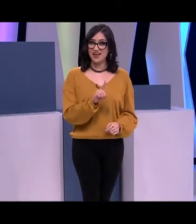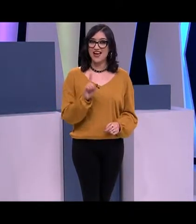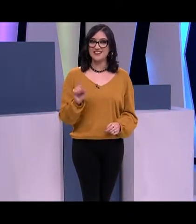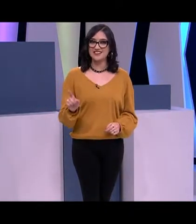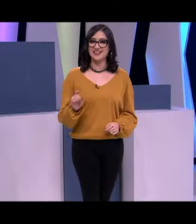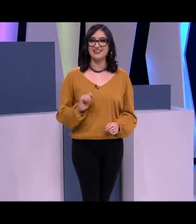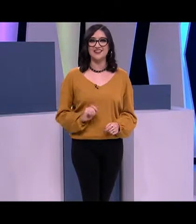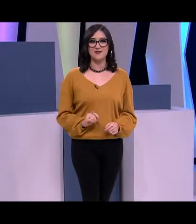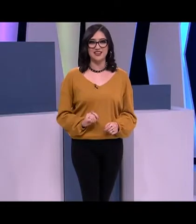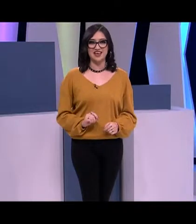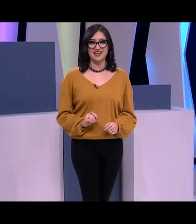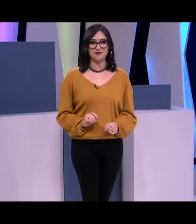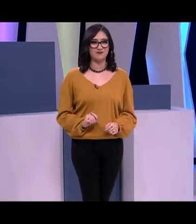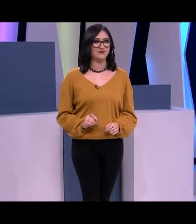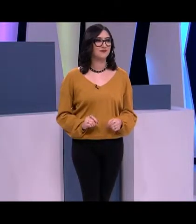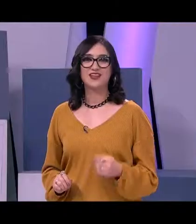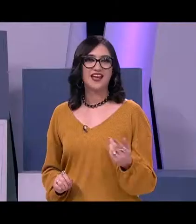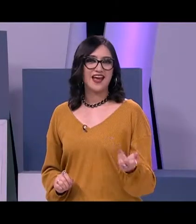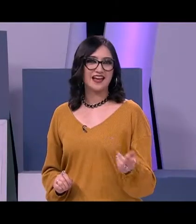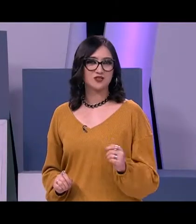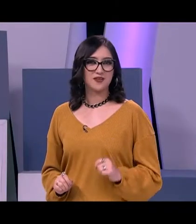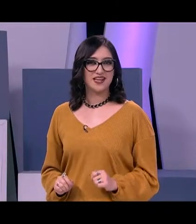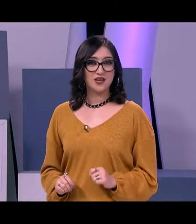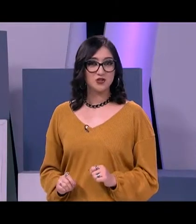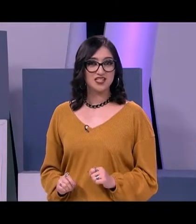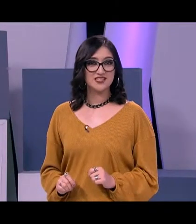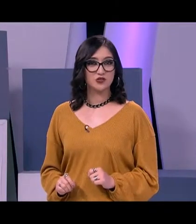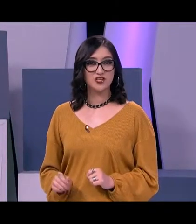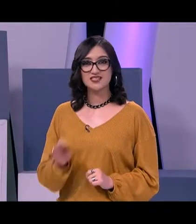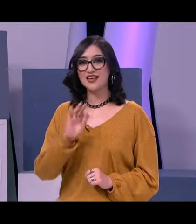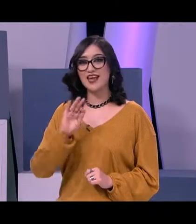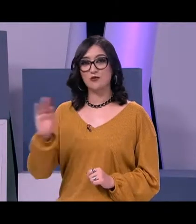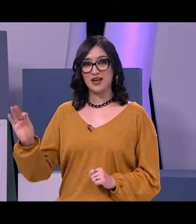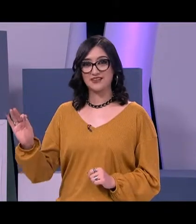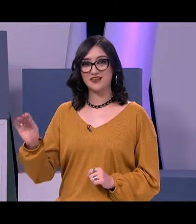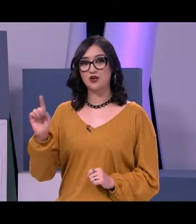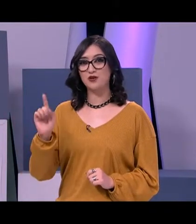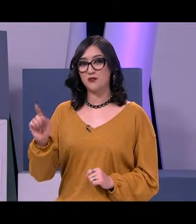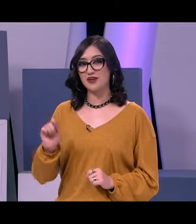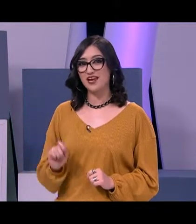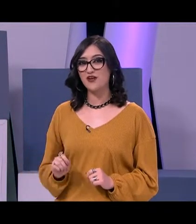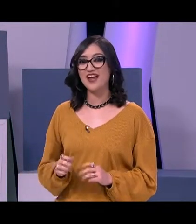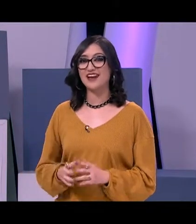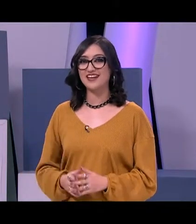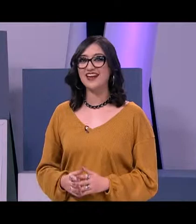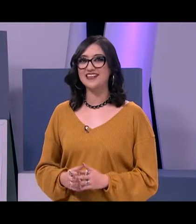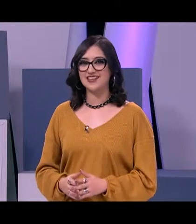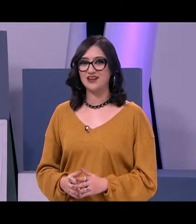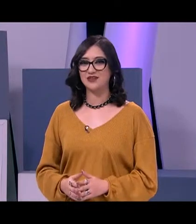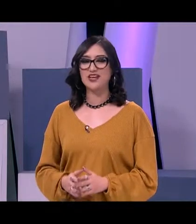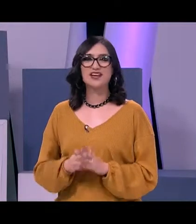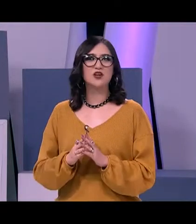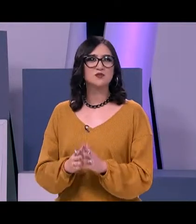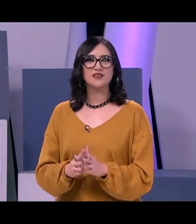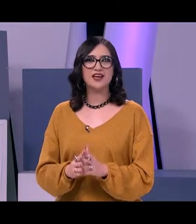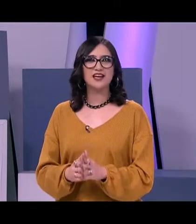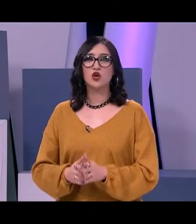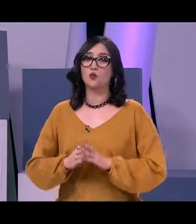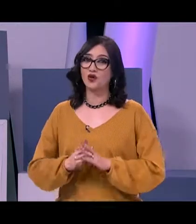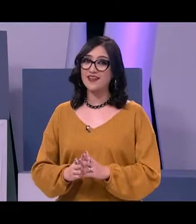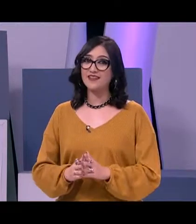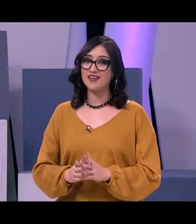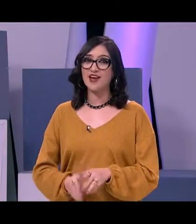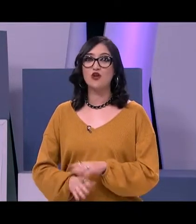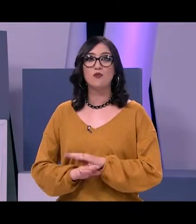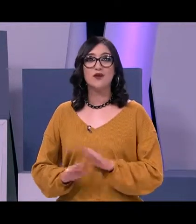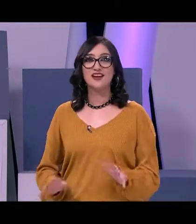de 9 a 10:30 de la mañana. A las 9 de la noche sintonicen EduByte con mi compañero Enrique Lascano, quien nos va a traer